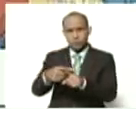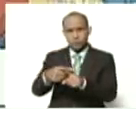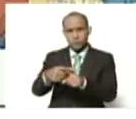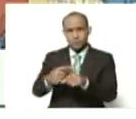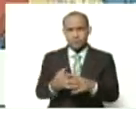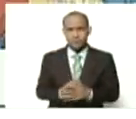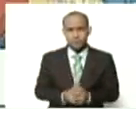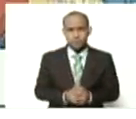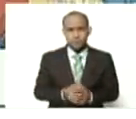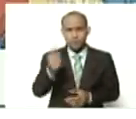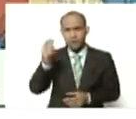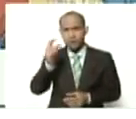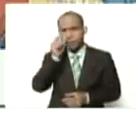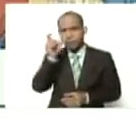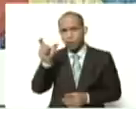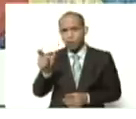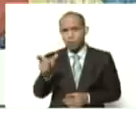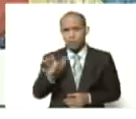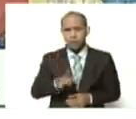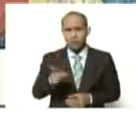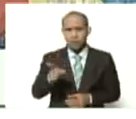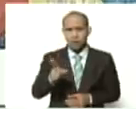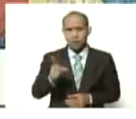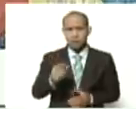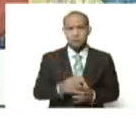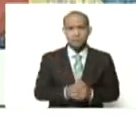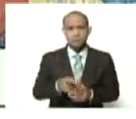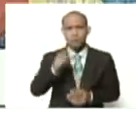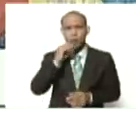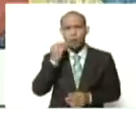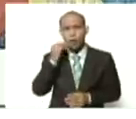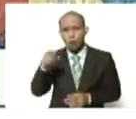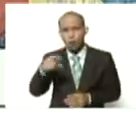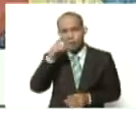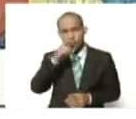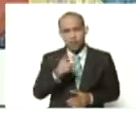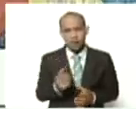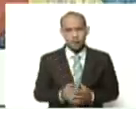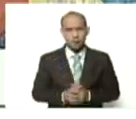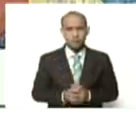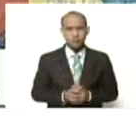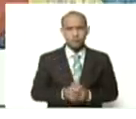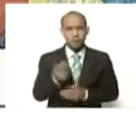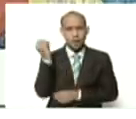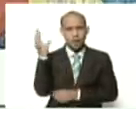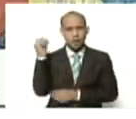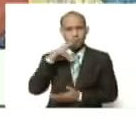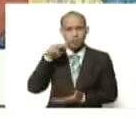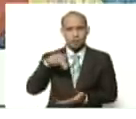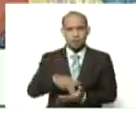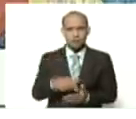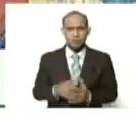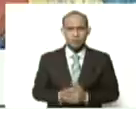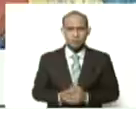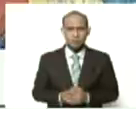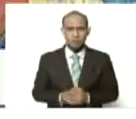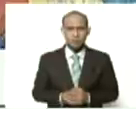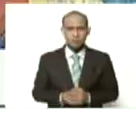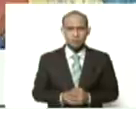Escalona está aquí, el diputado Escalona, novato del año, en la Asamblea Nacional,